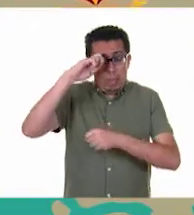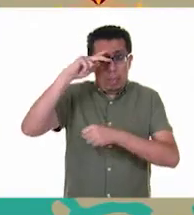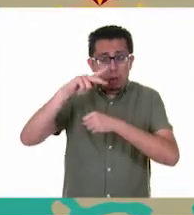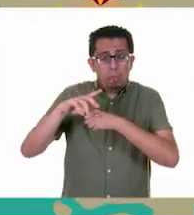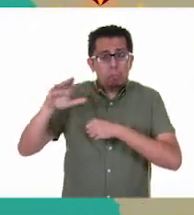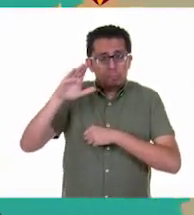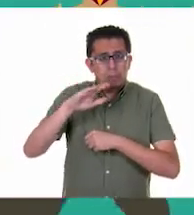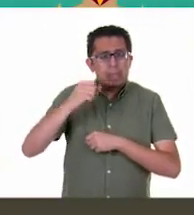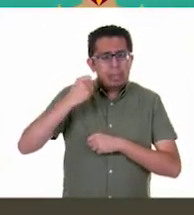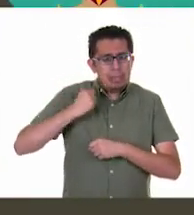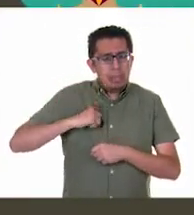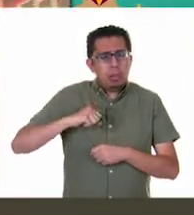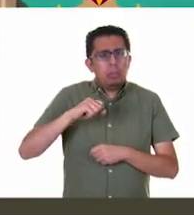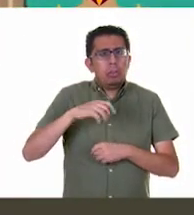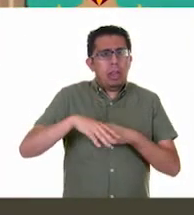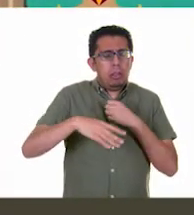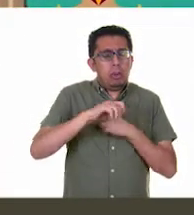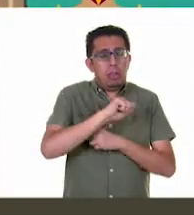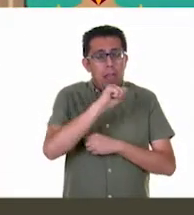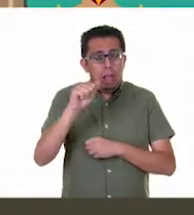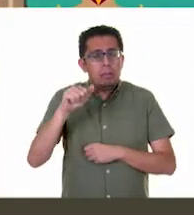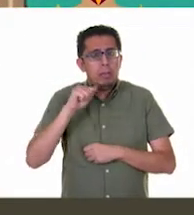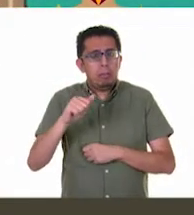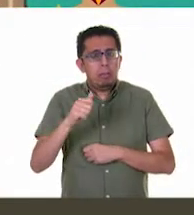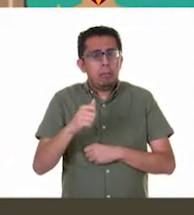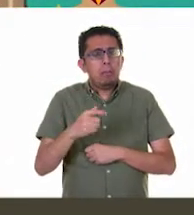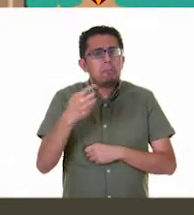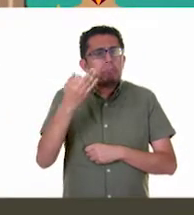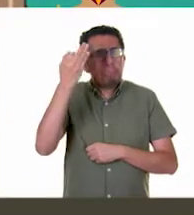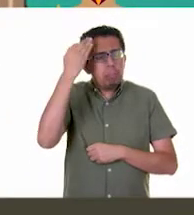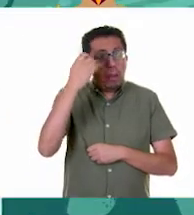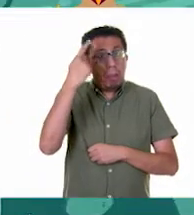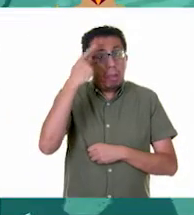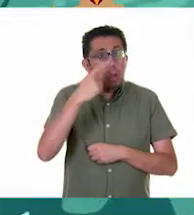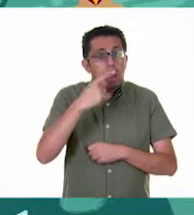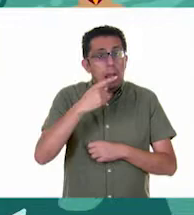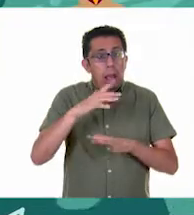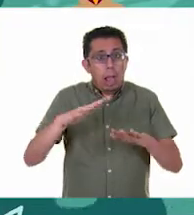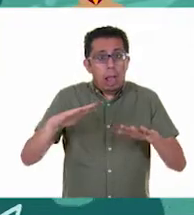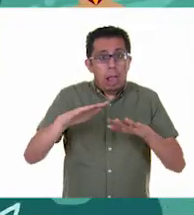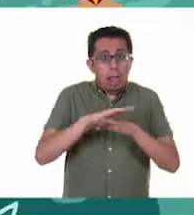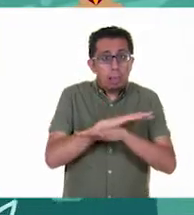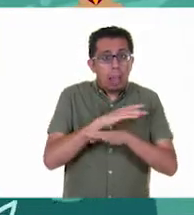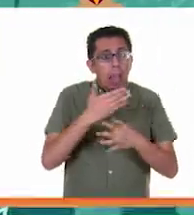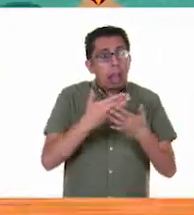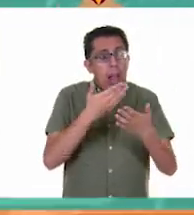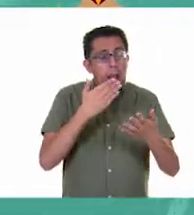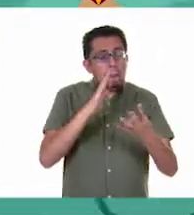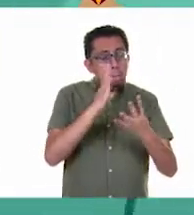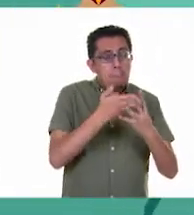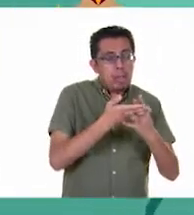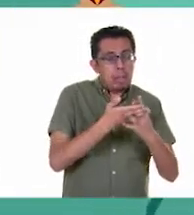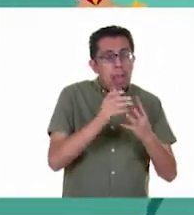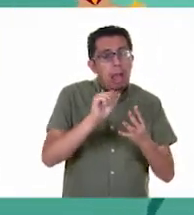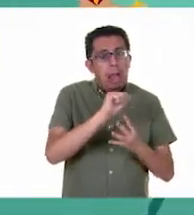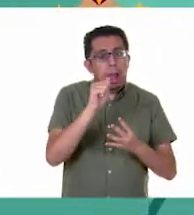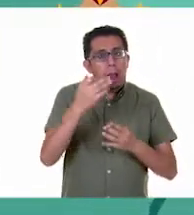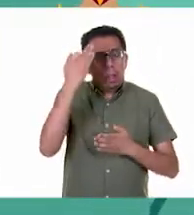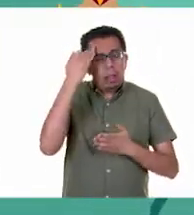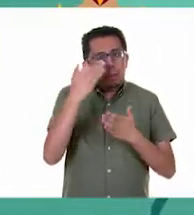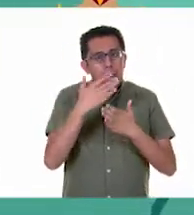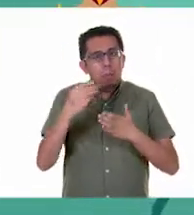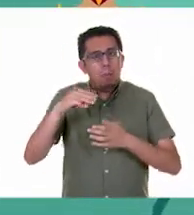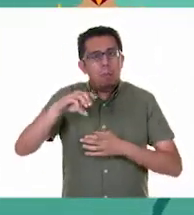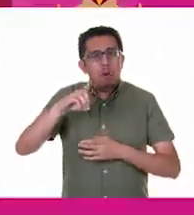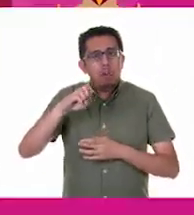siglos XIV al XVI. Fue un periodo de transición entre la Edad Media y la Edad Moderna. En este periodo, el